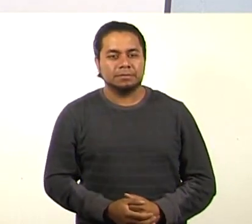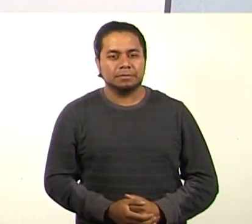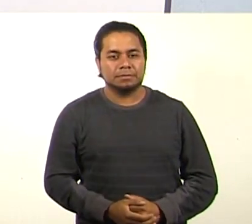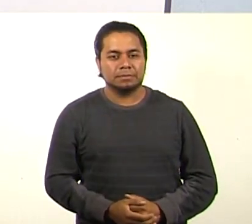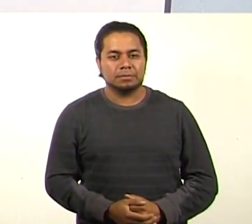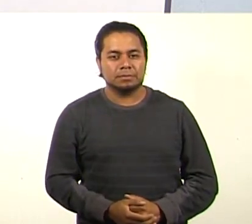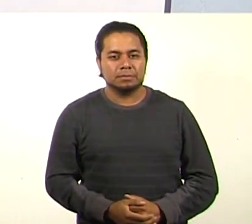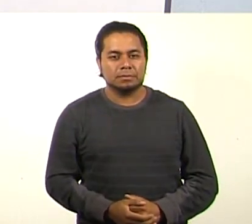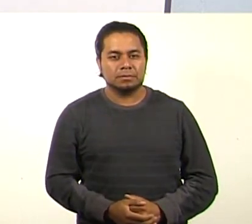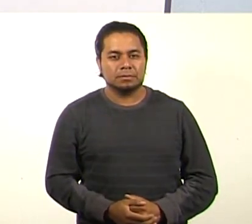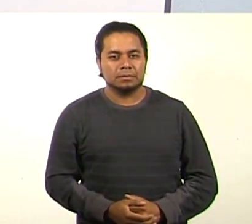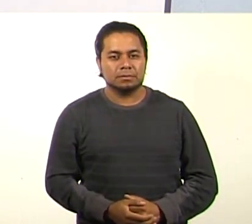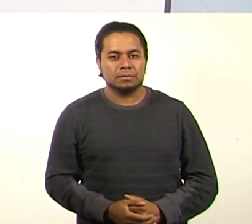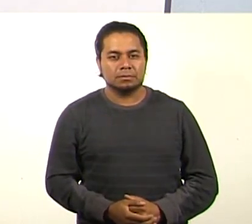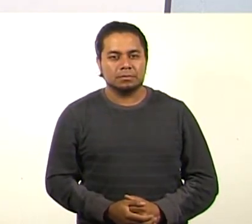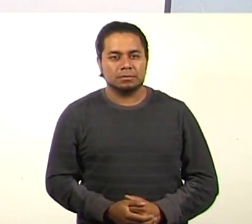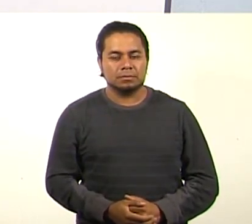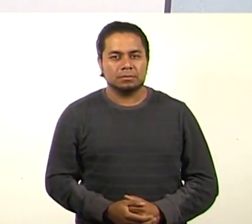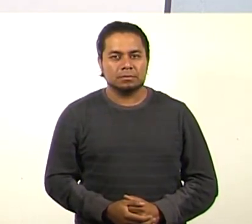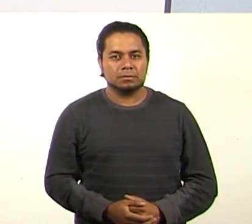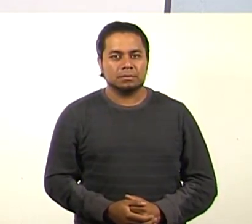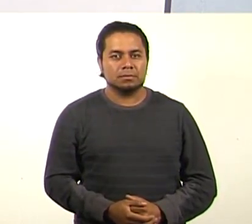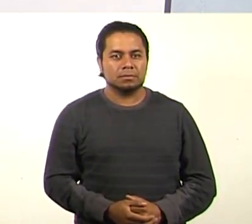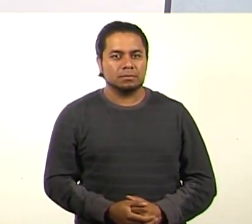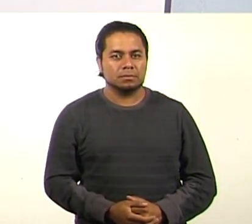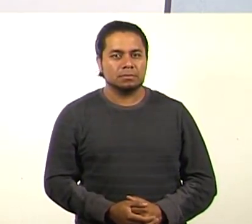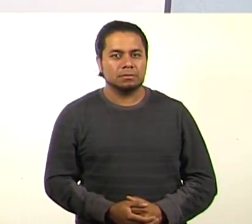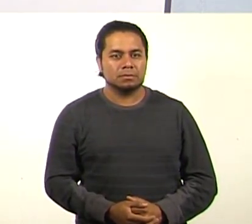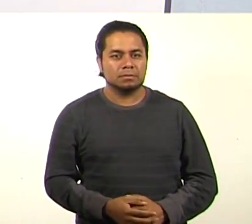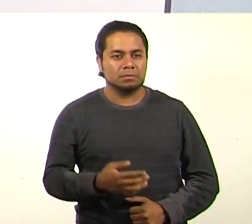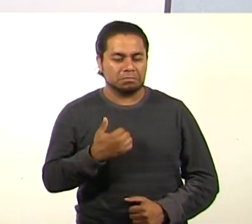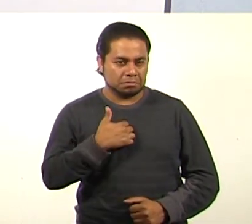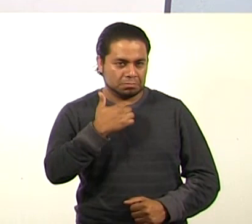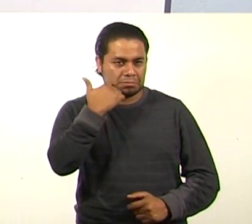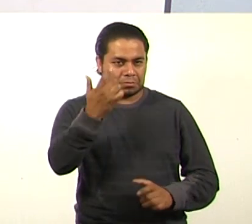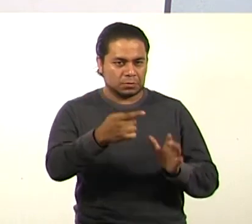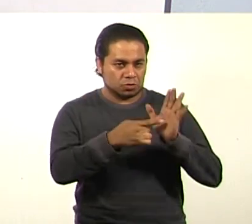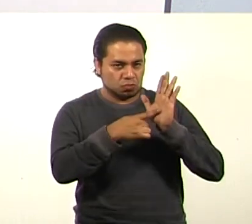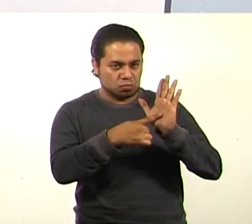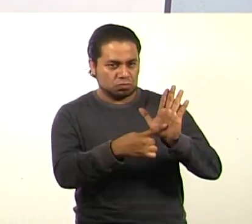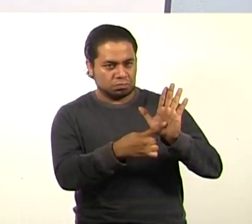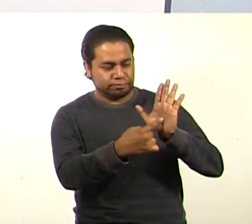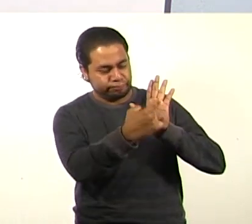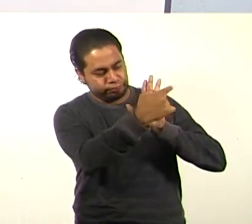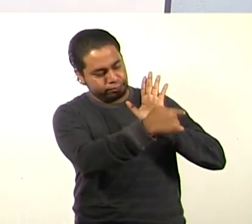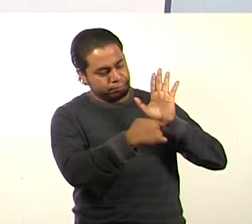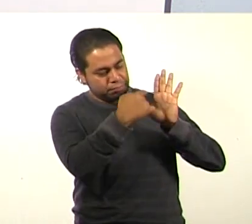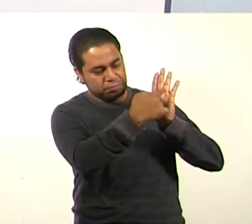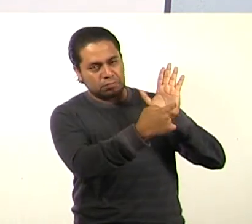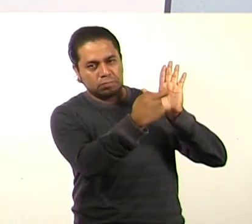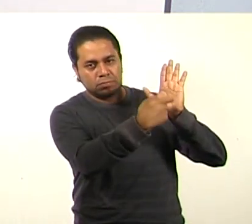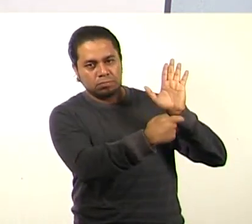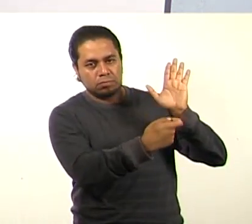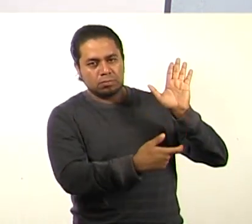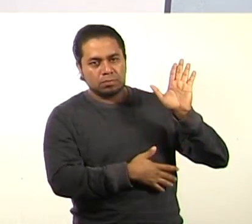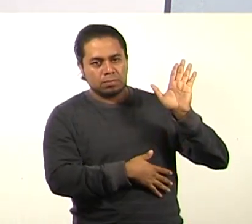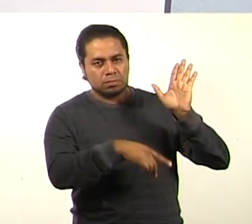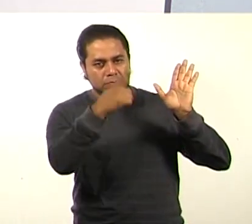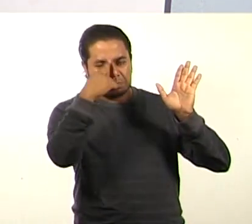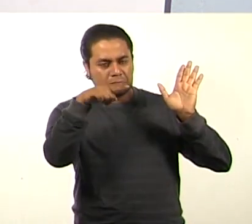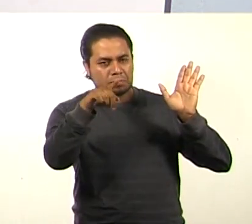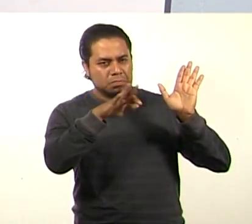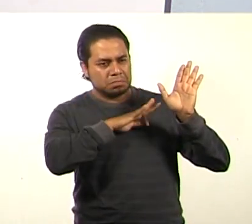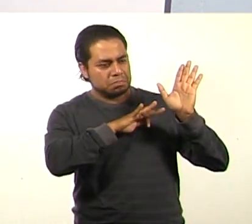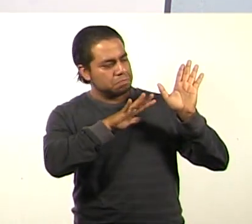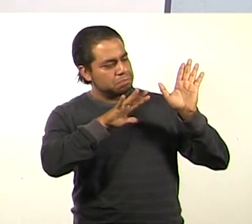quiero explicarles una, quiero mostrarles una pequeña imagen para que visualicen